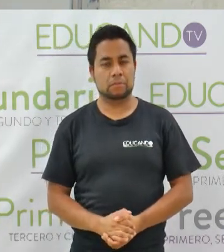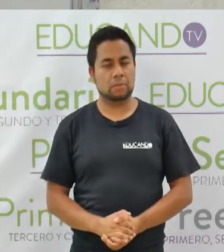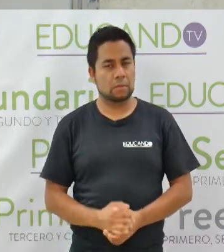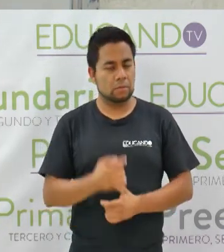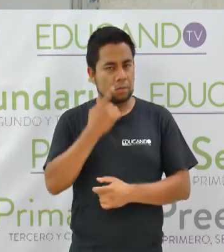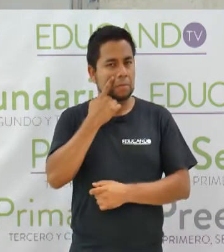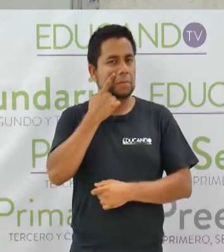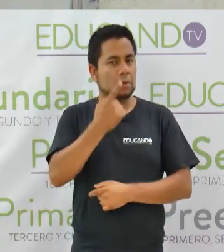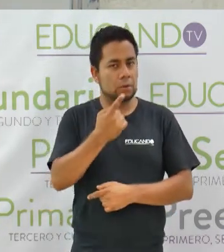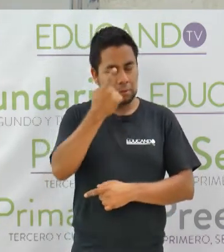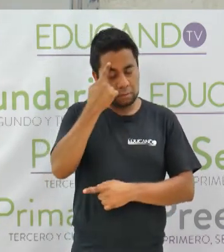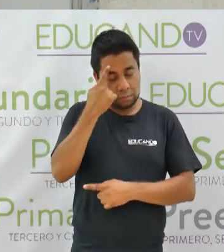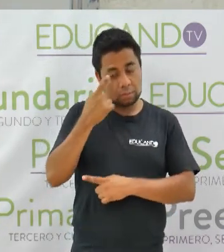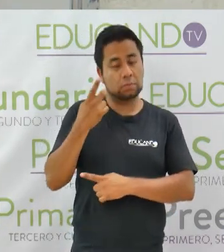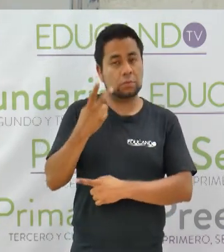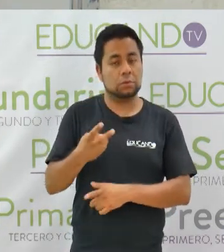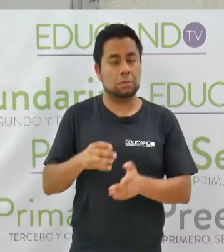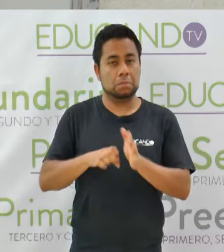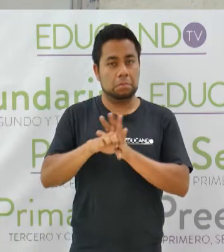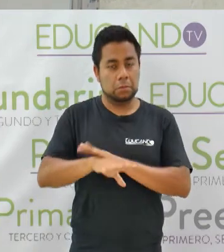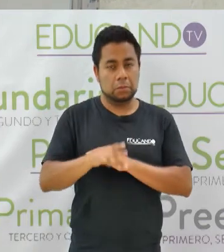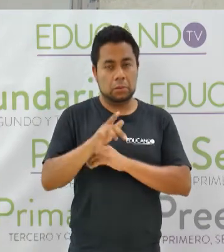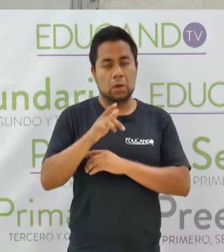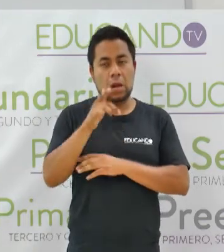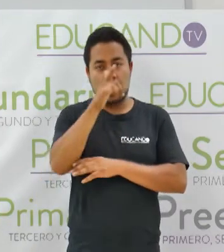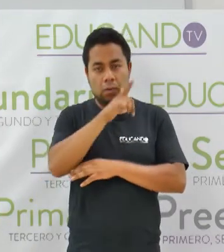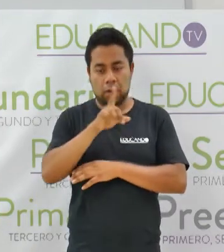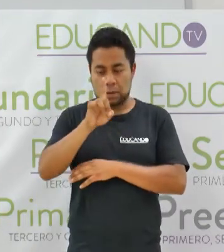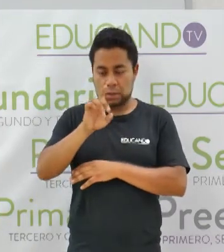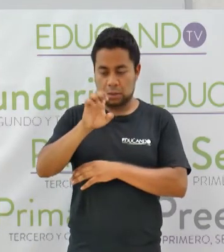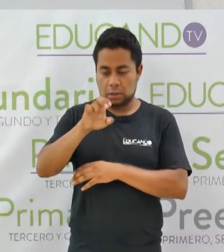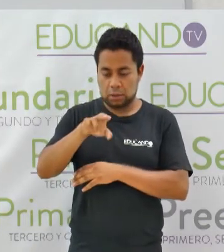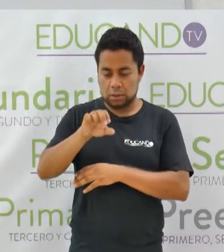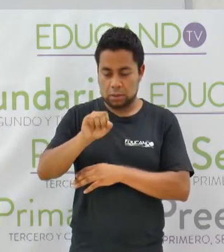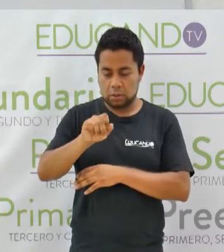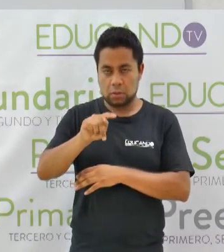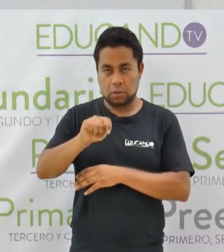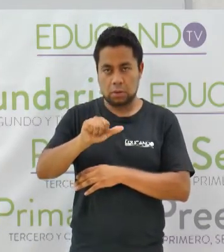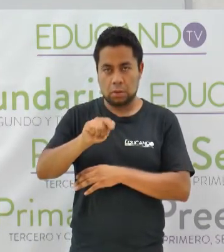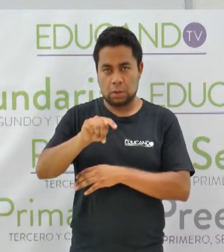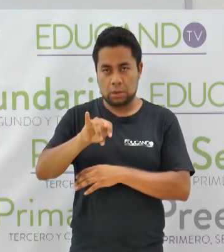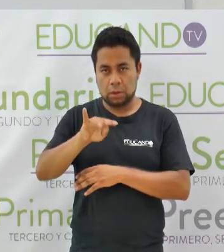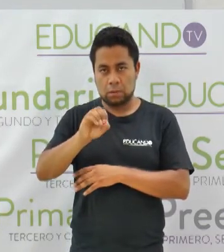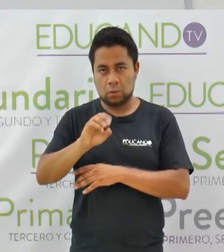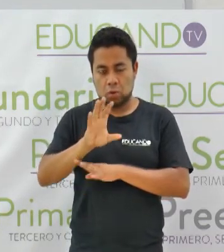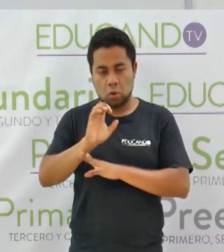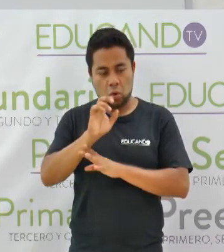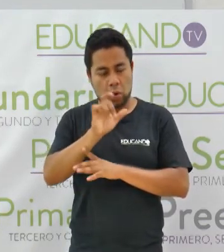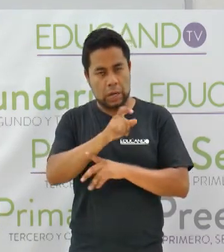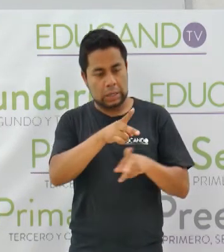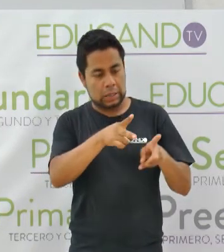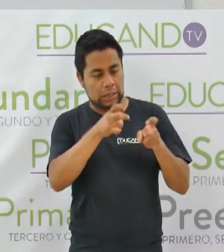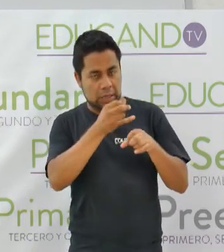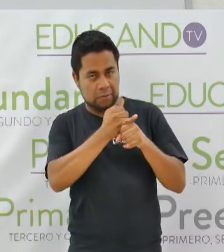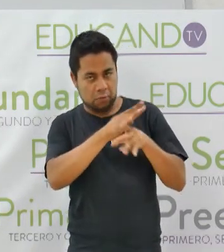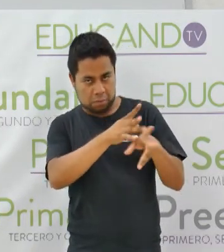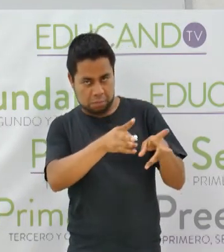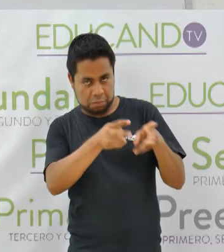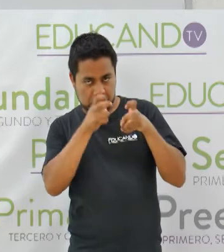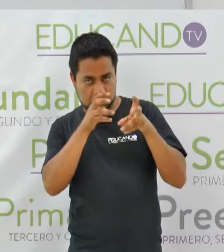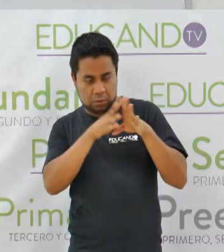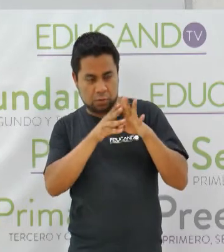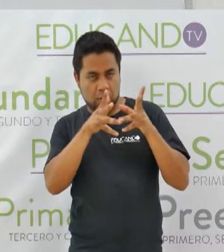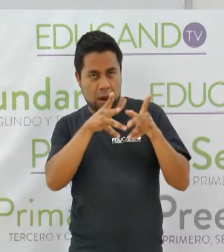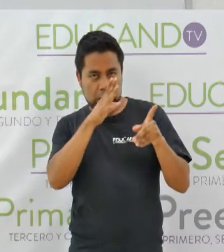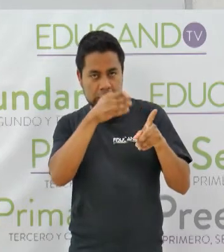Hacemos referencia en esta parte si el lenguaje denotativo que dice o donde sustraemos la información